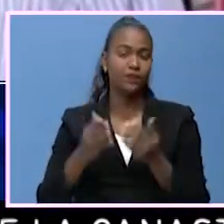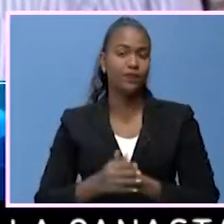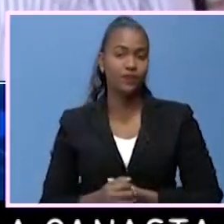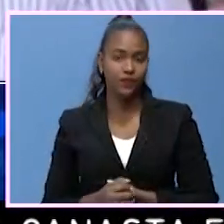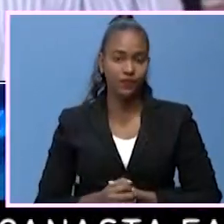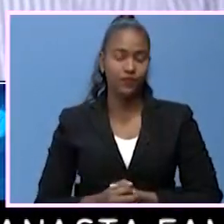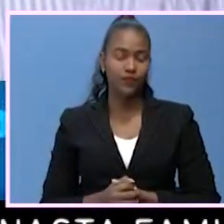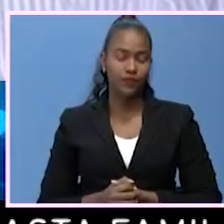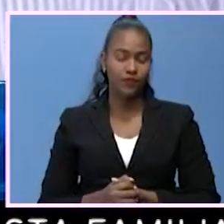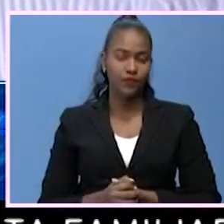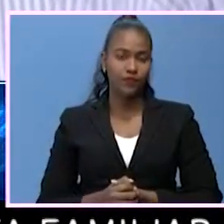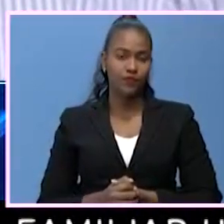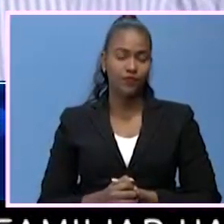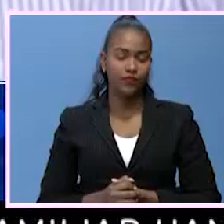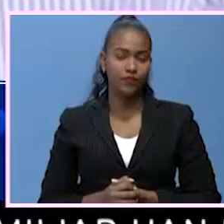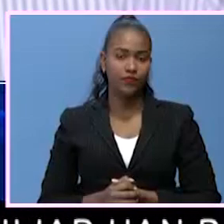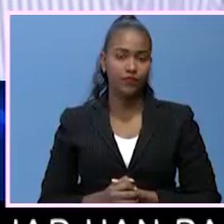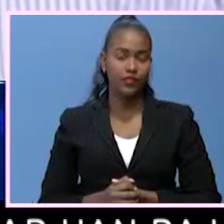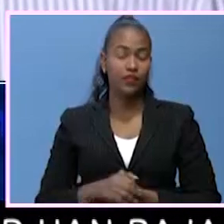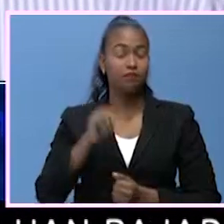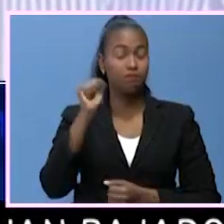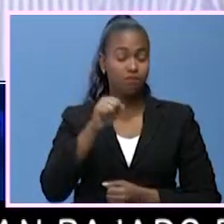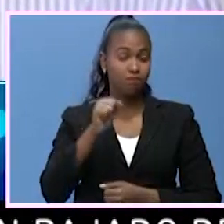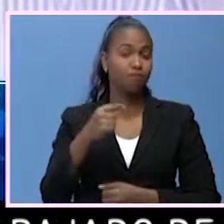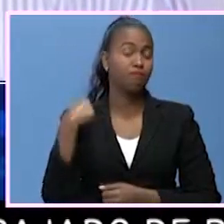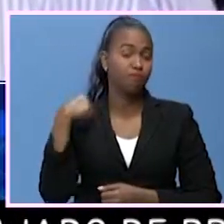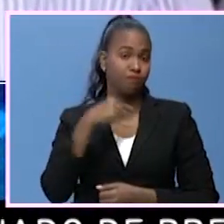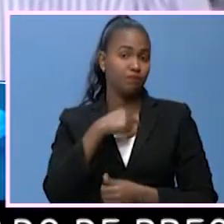costo. Sí, estamos